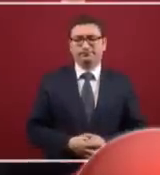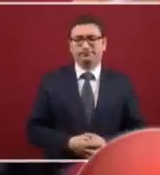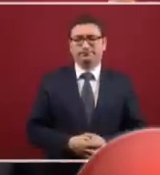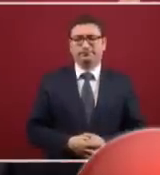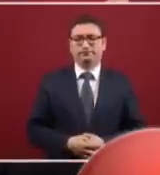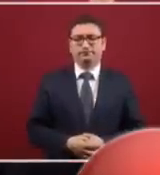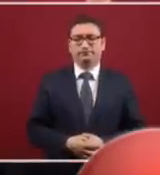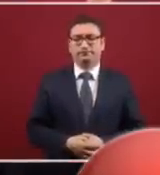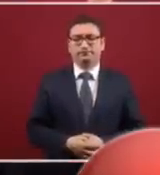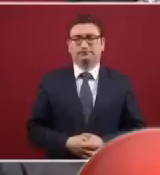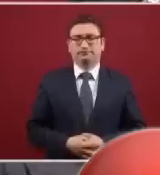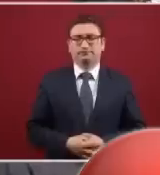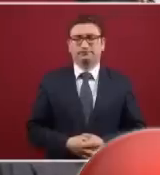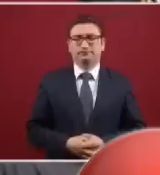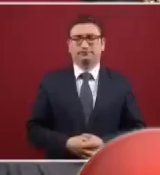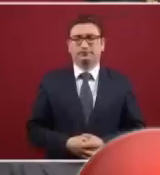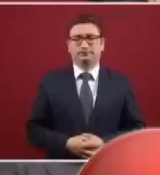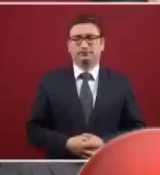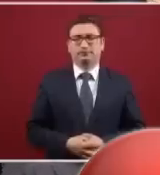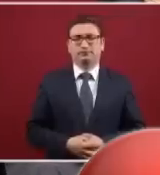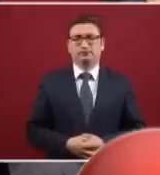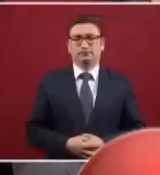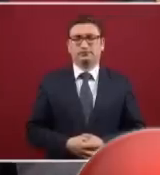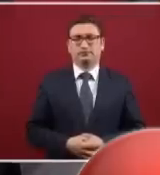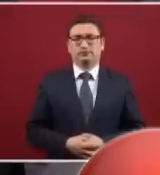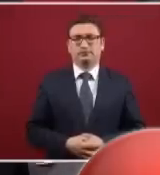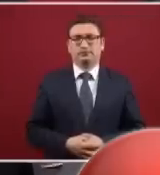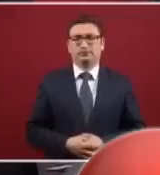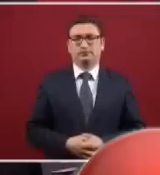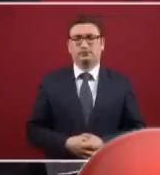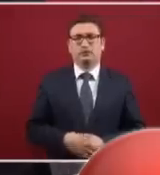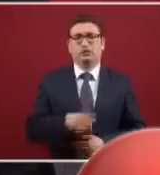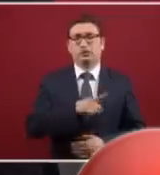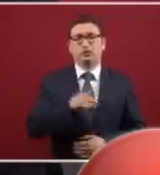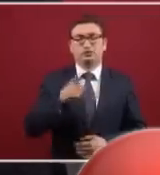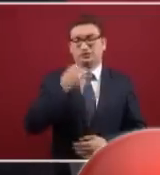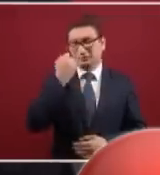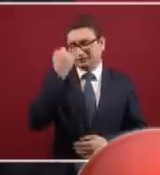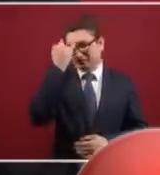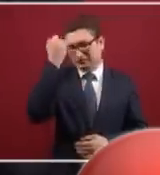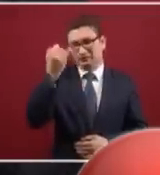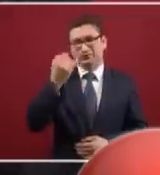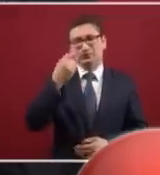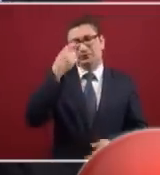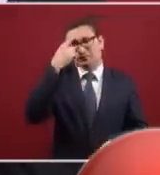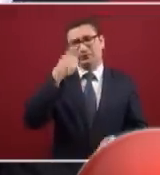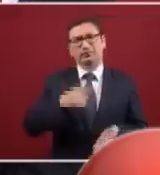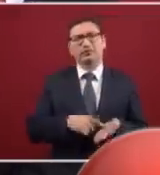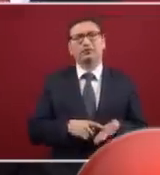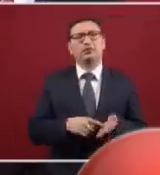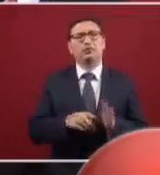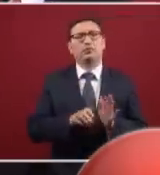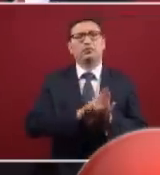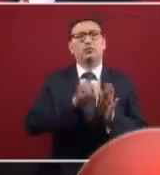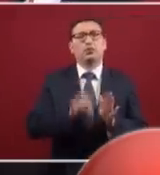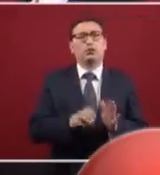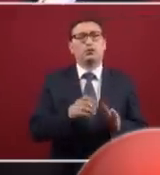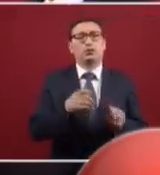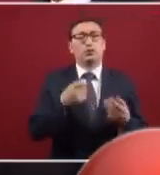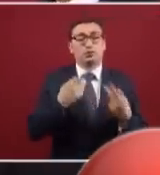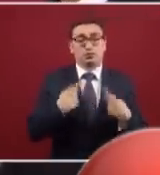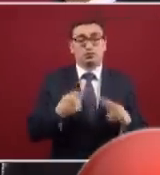Imagínense lo que es para quienes llegaron al gobierno